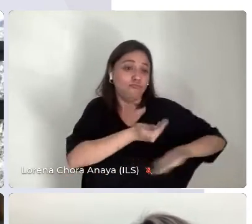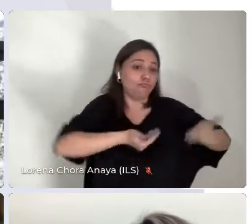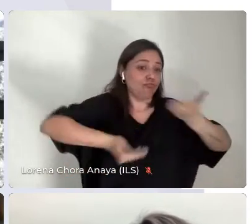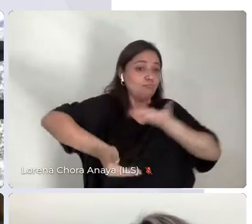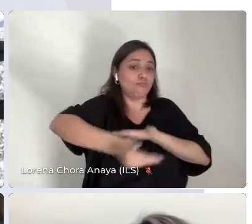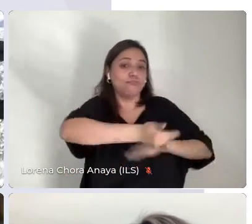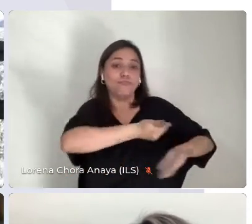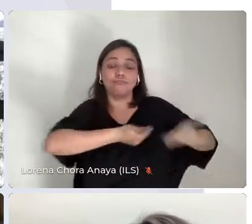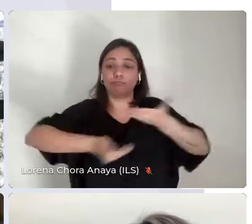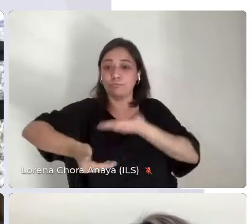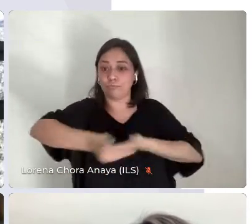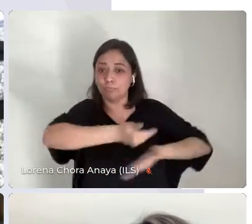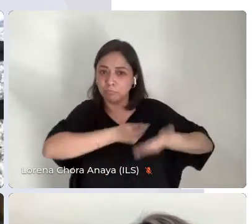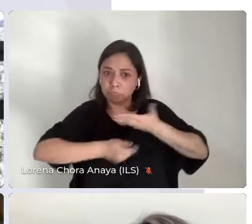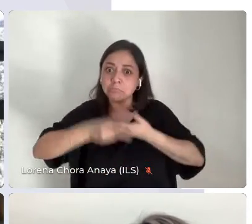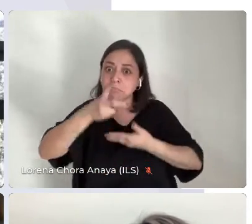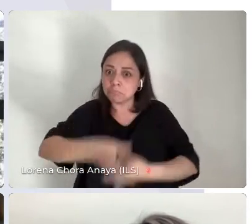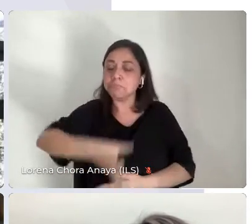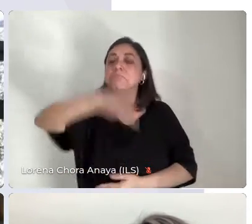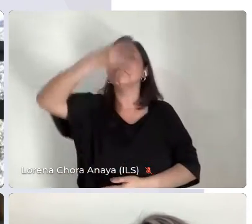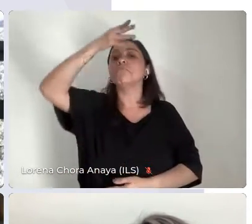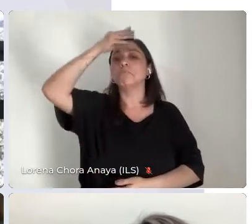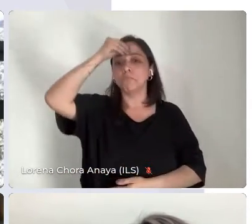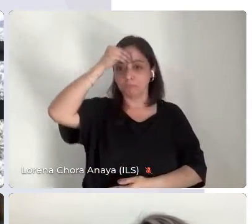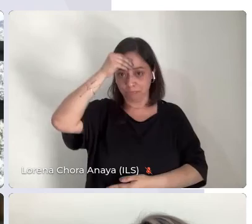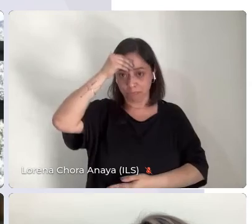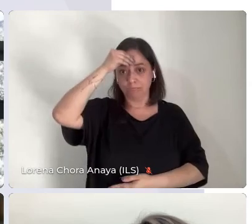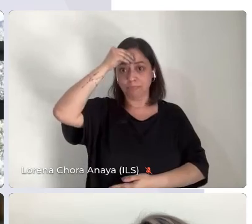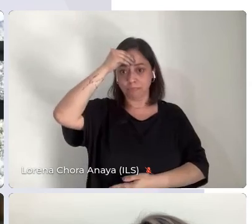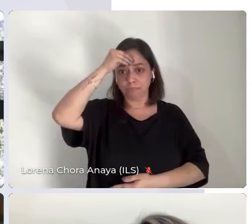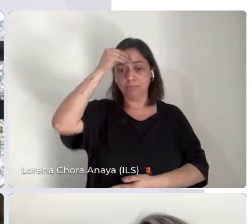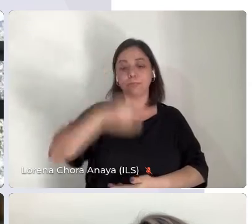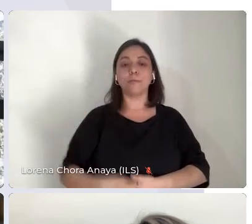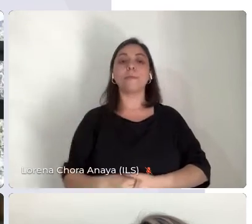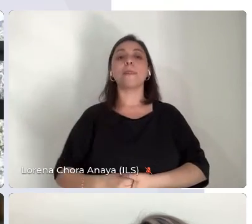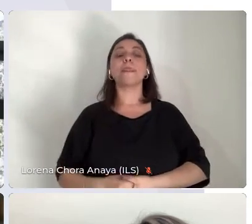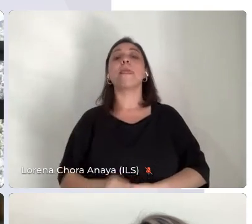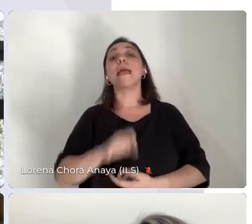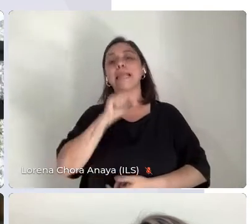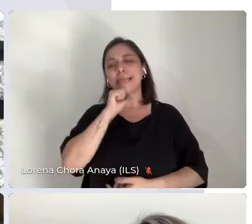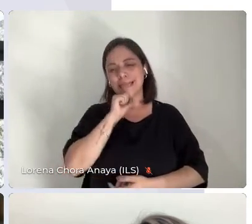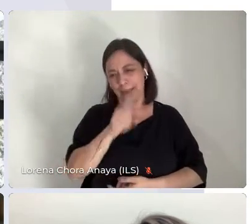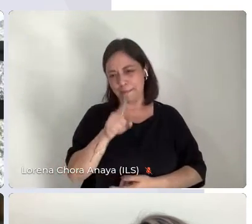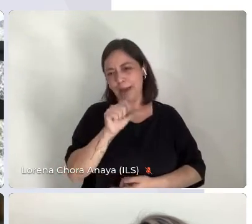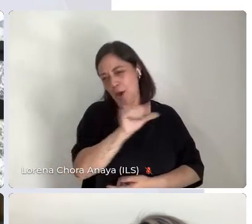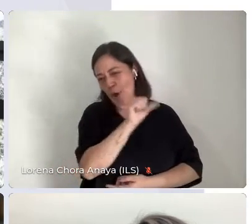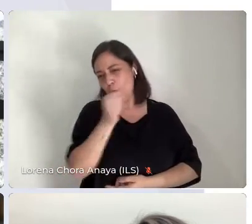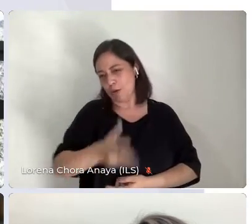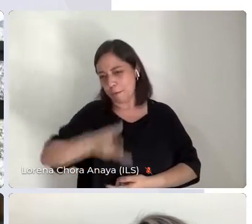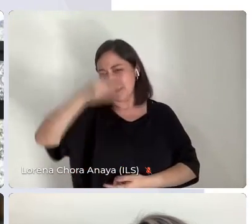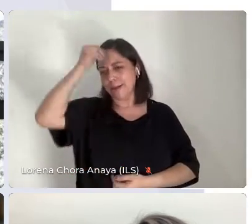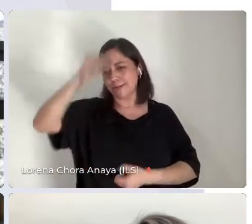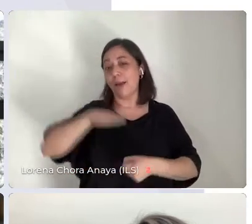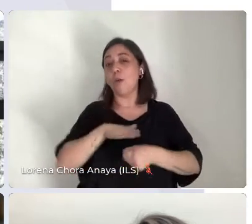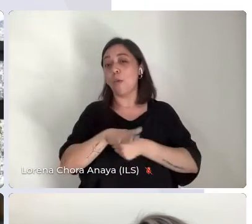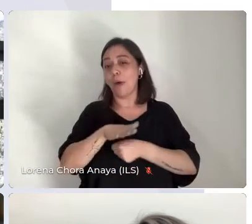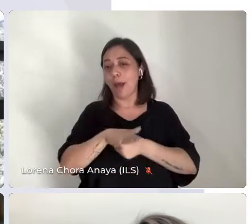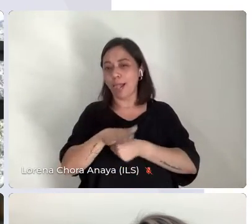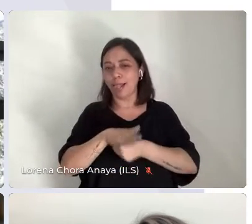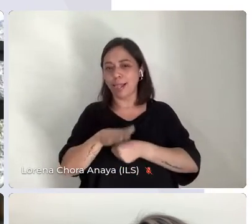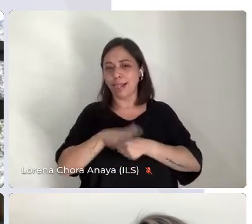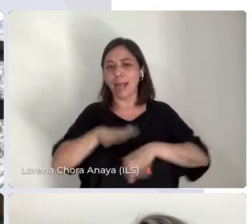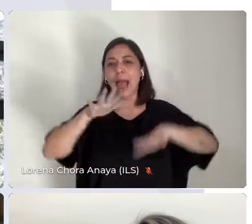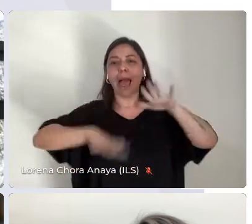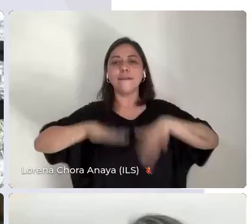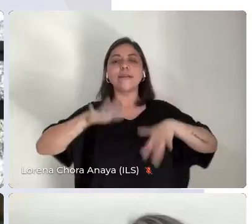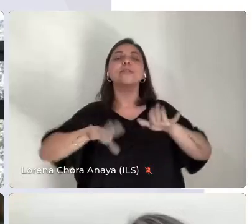mucho. Y de la misma forma también, otro aprendizaje enorme que hemos tenido es que siento que en impacto siempre te